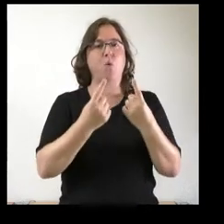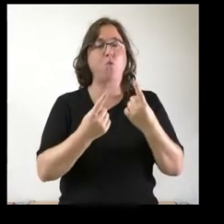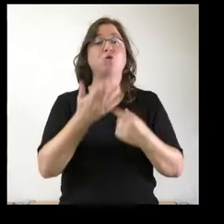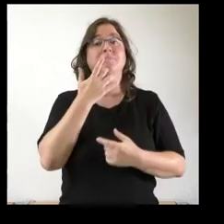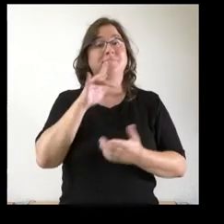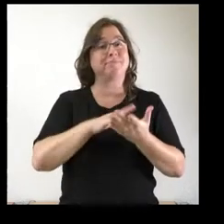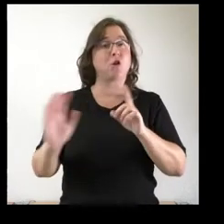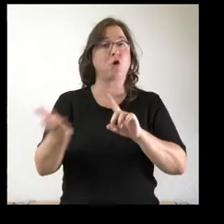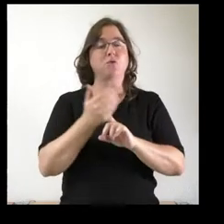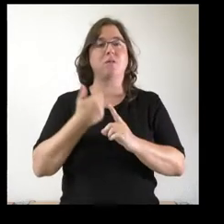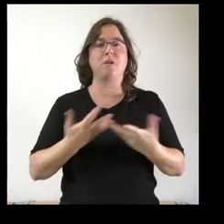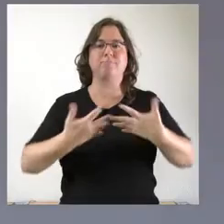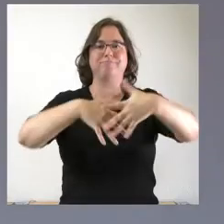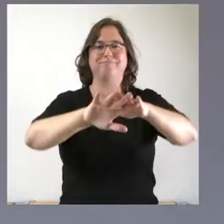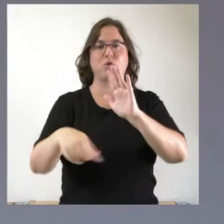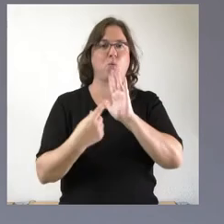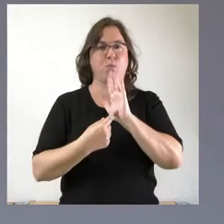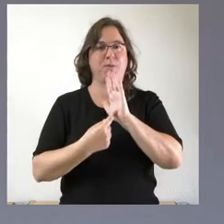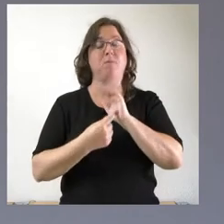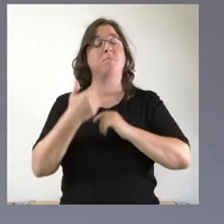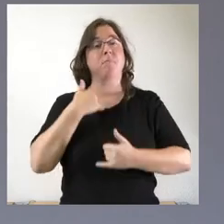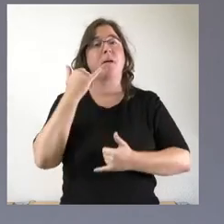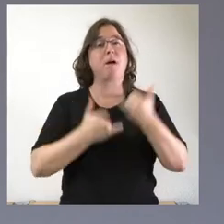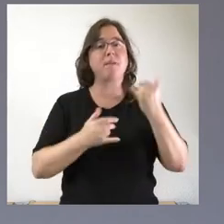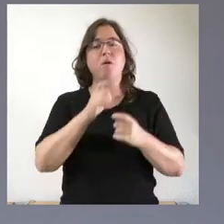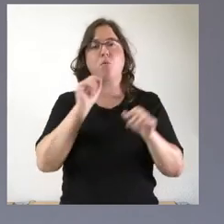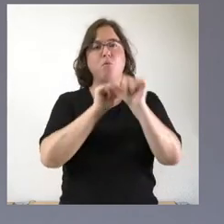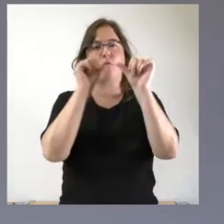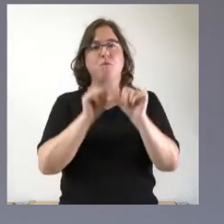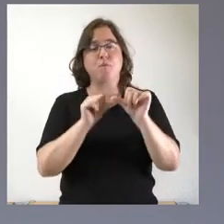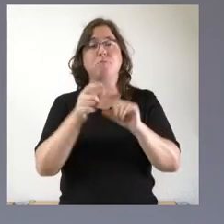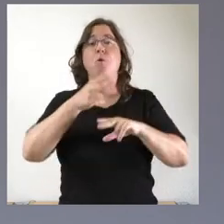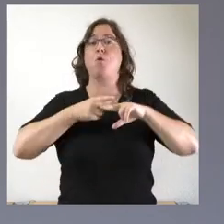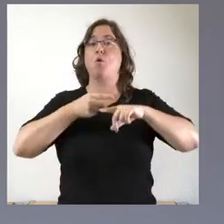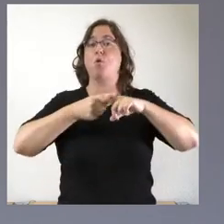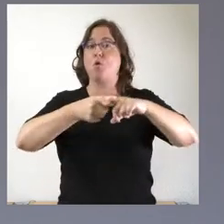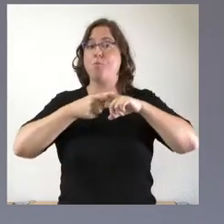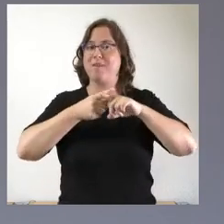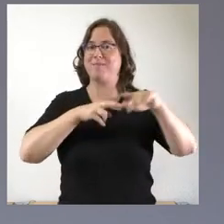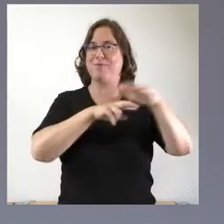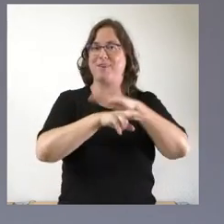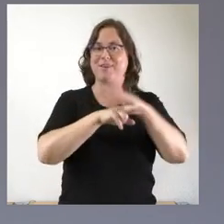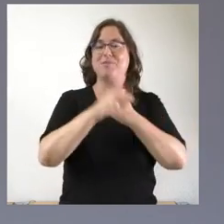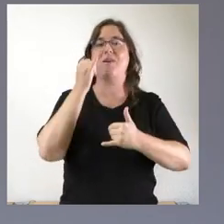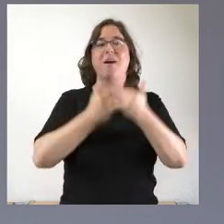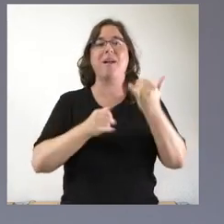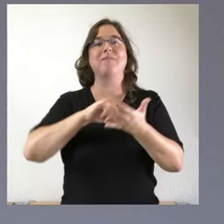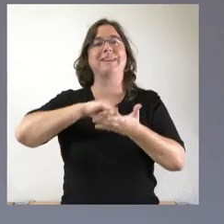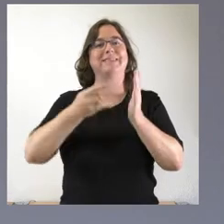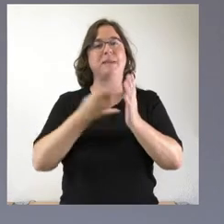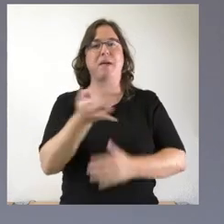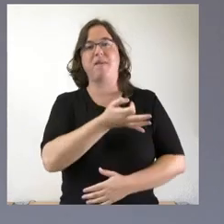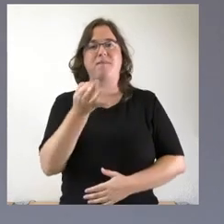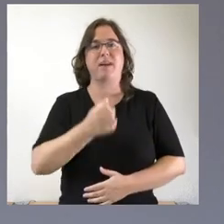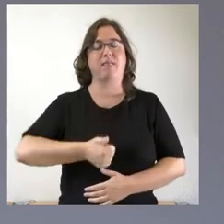esto conseguiremos integrarlos todos. De esta manera, compartiendo recursos, conseguiremos un sistema más eficaz y